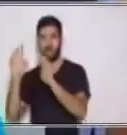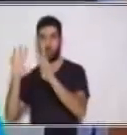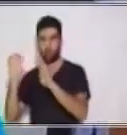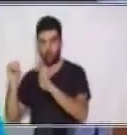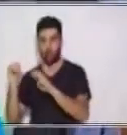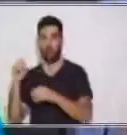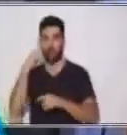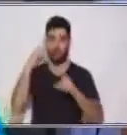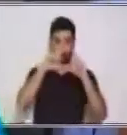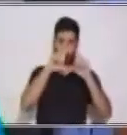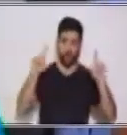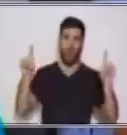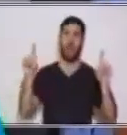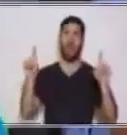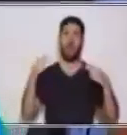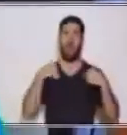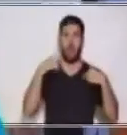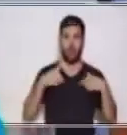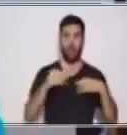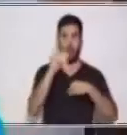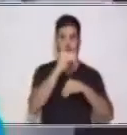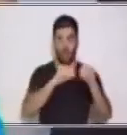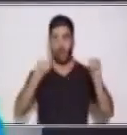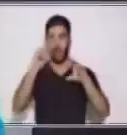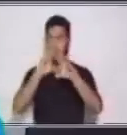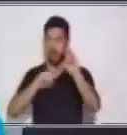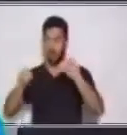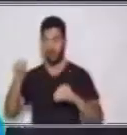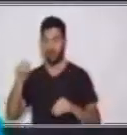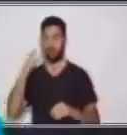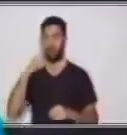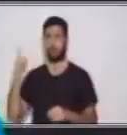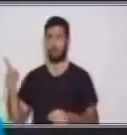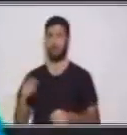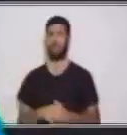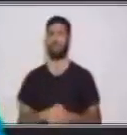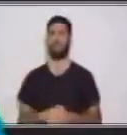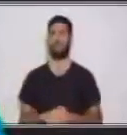Establecido esto, ahora colocamos los valores de cada uno de los que tenemos.